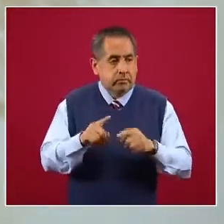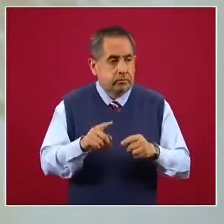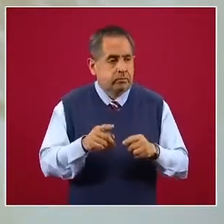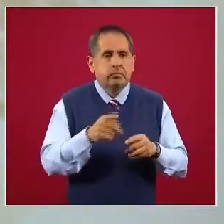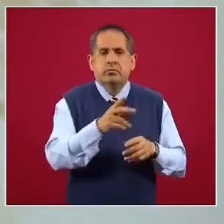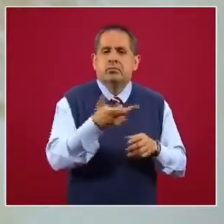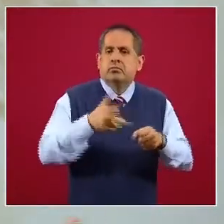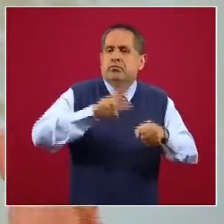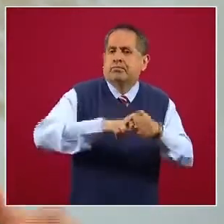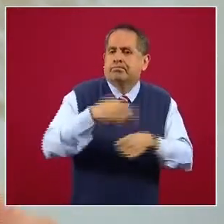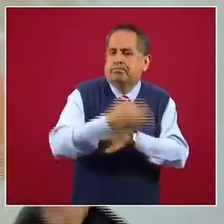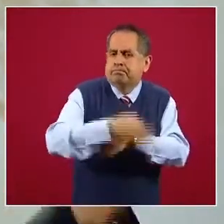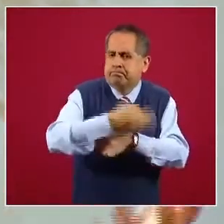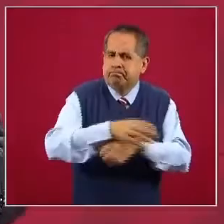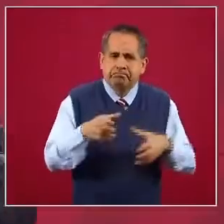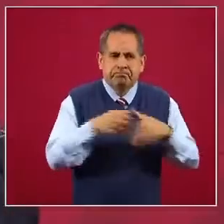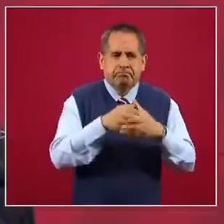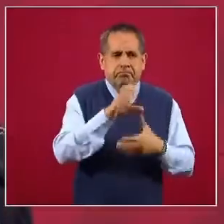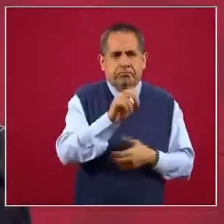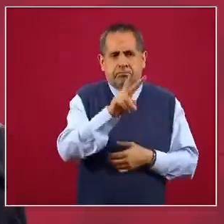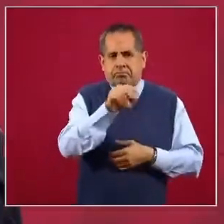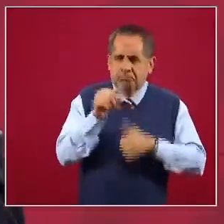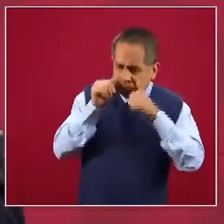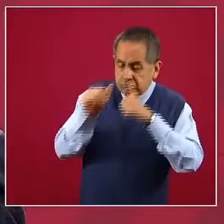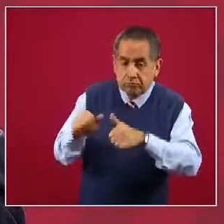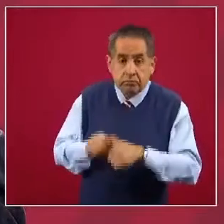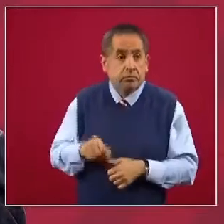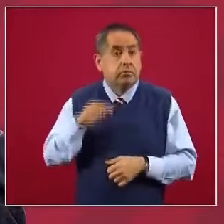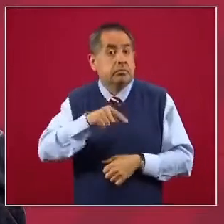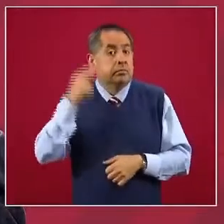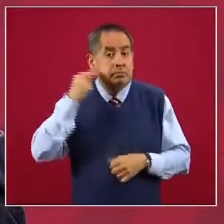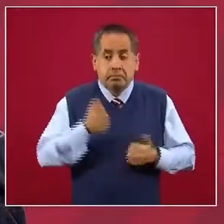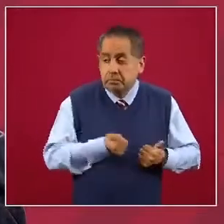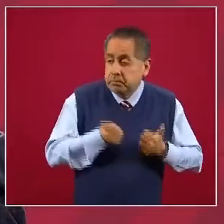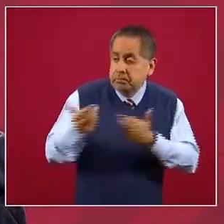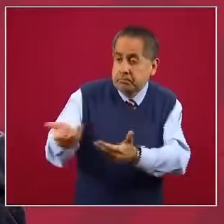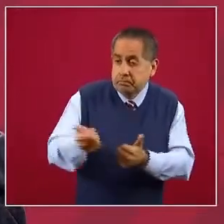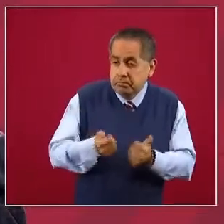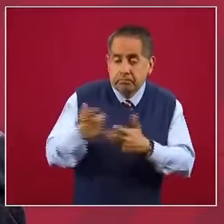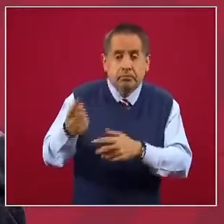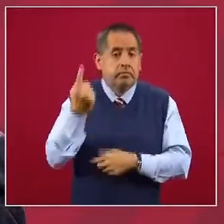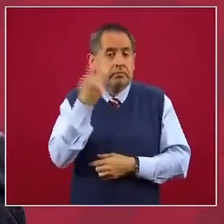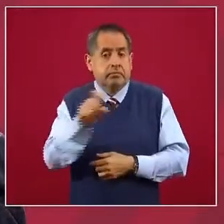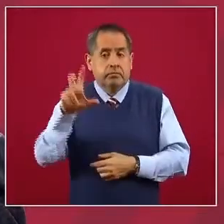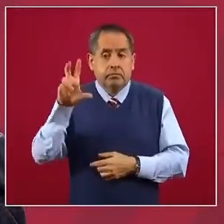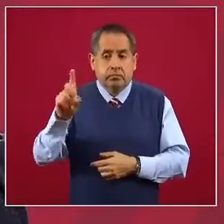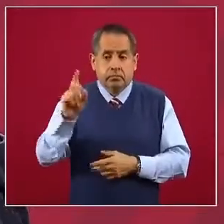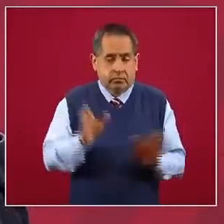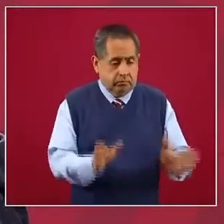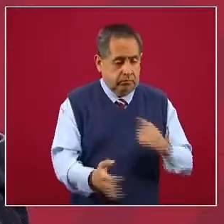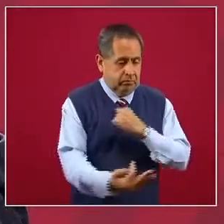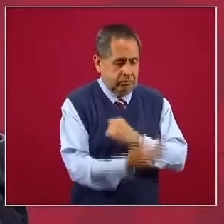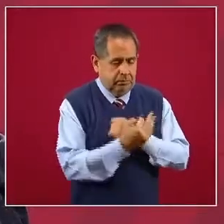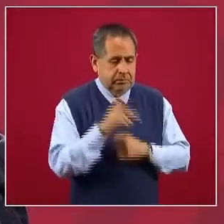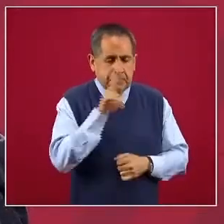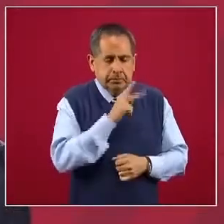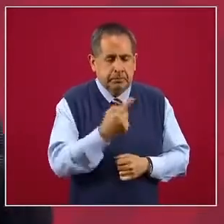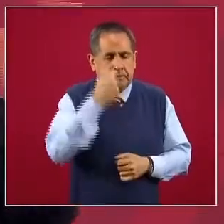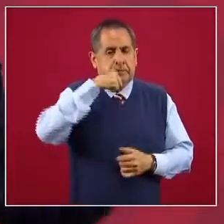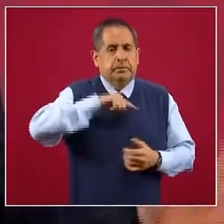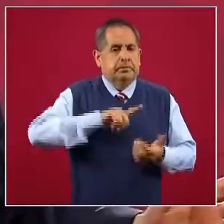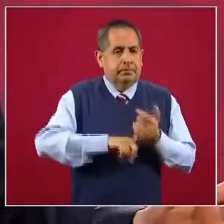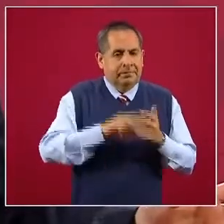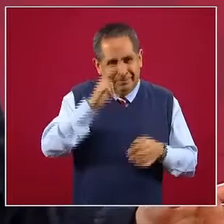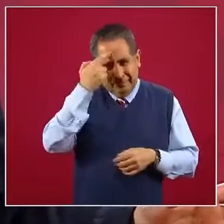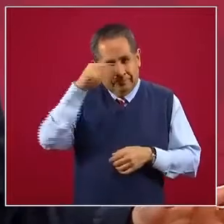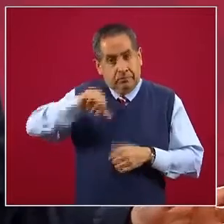unidades temporales COVID, se le están enviando a Veracruz 130 ventiladores nuevecitos